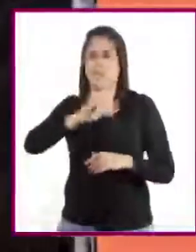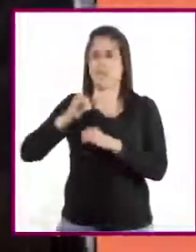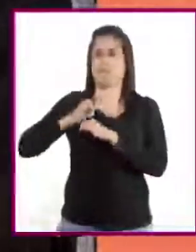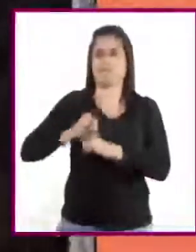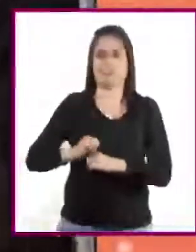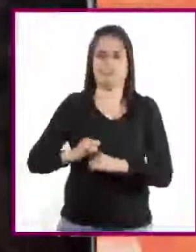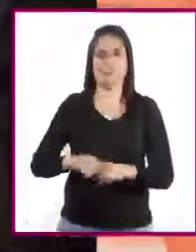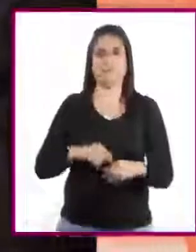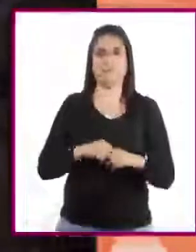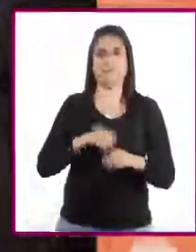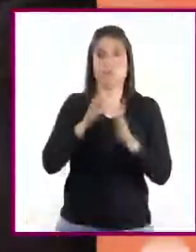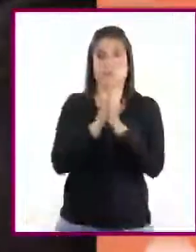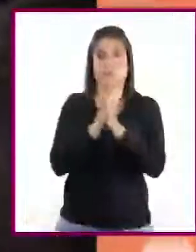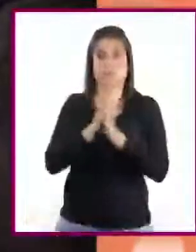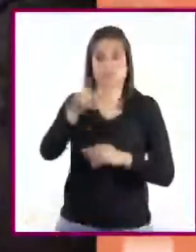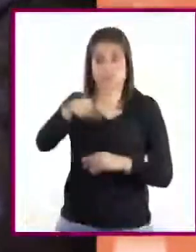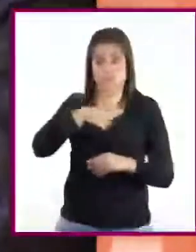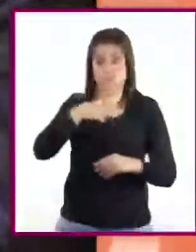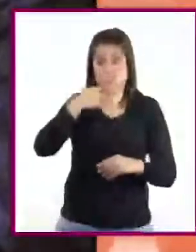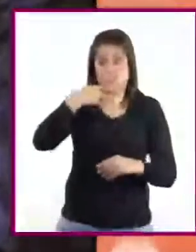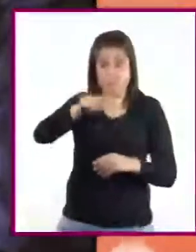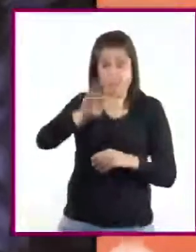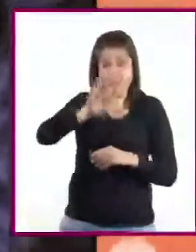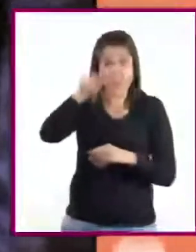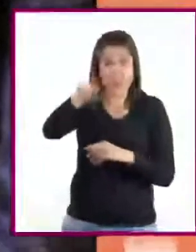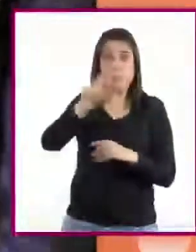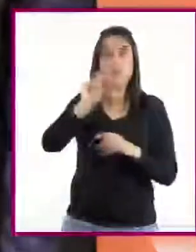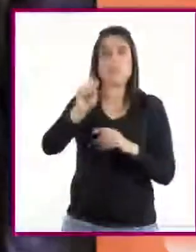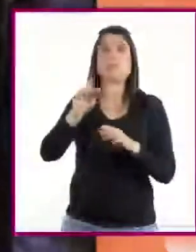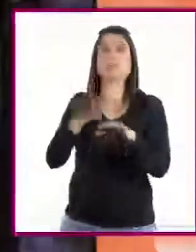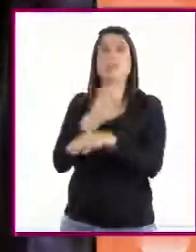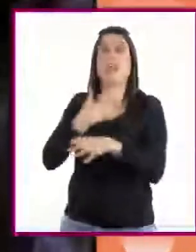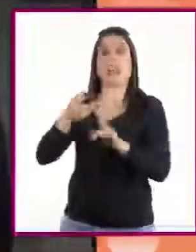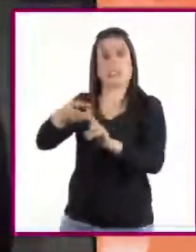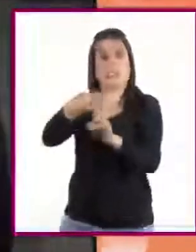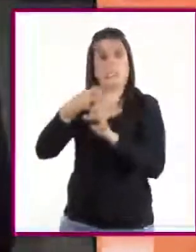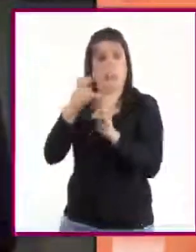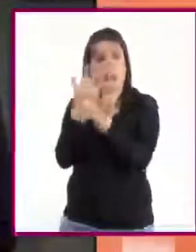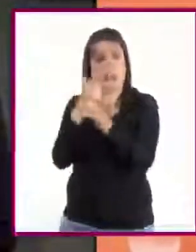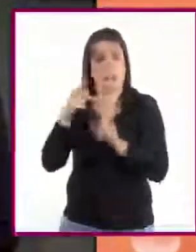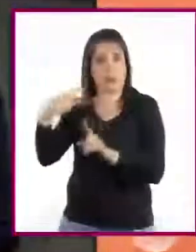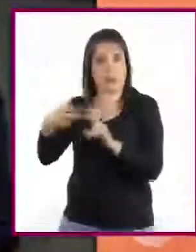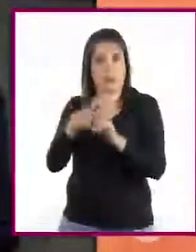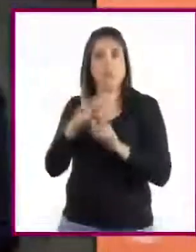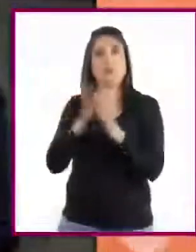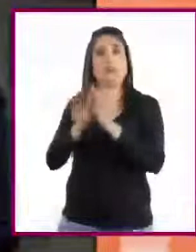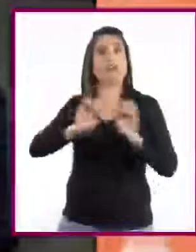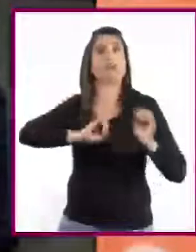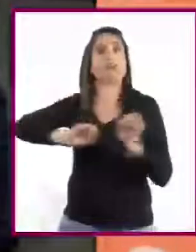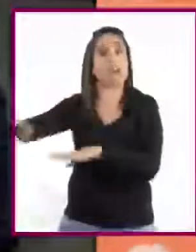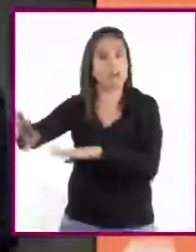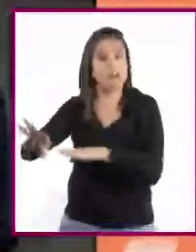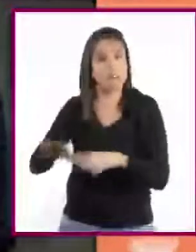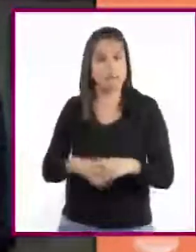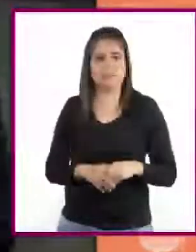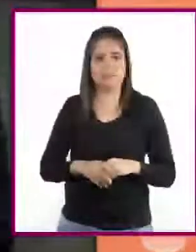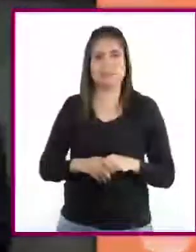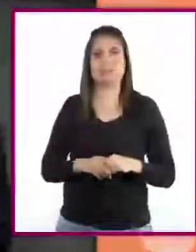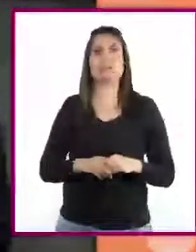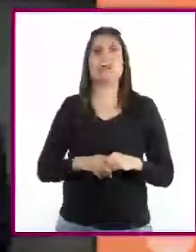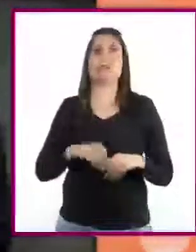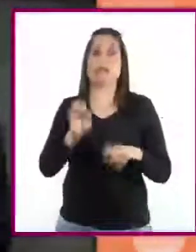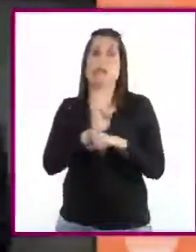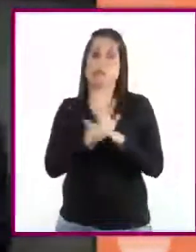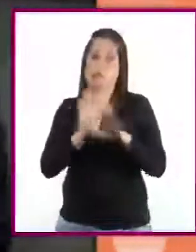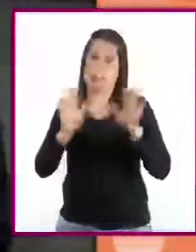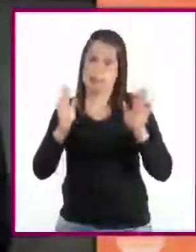sueltan a ese joven, o lo acuso a usted de delito de privación ilegal de la libertad. No, pues por la buena, entonces,